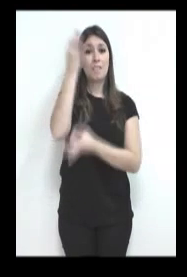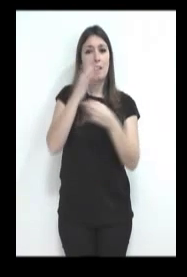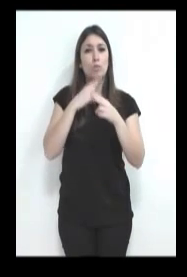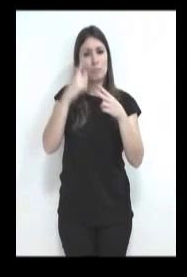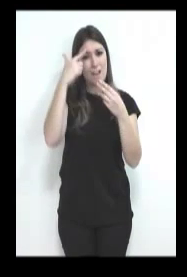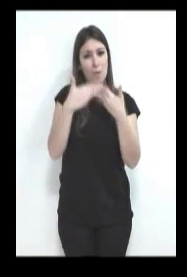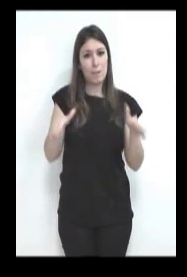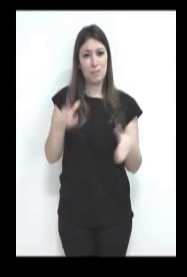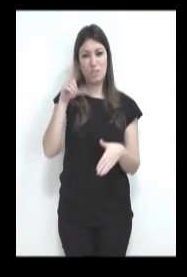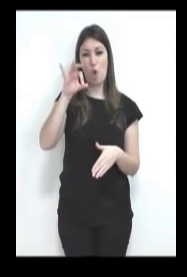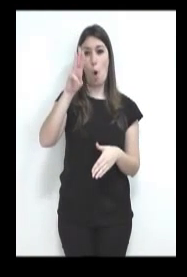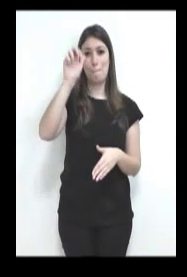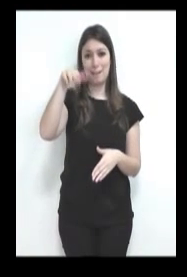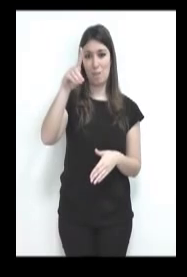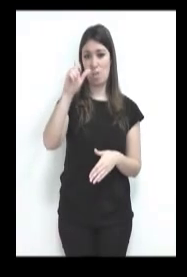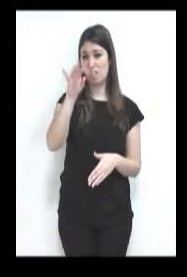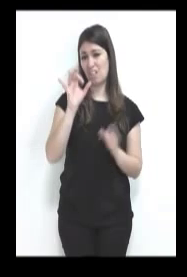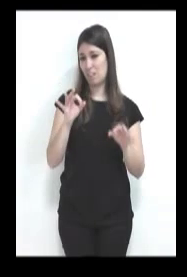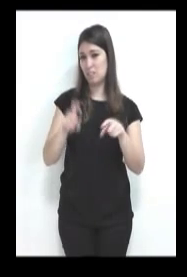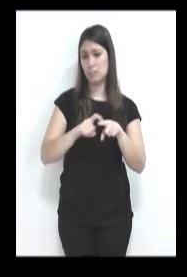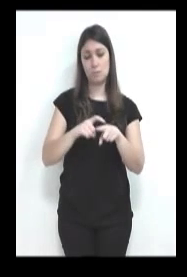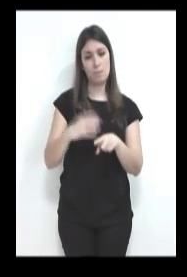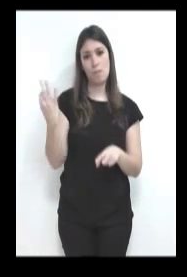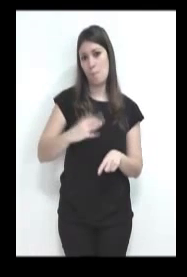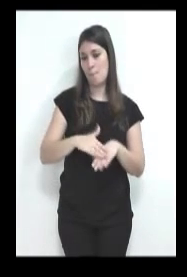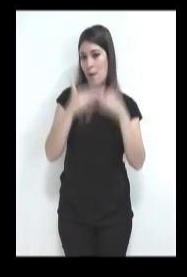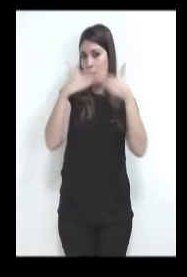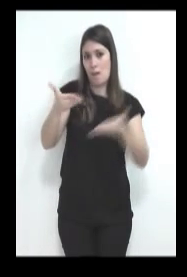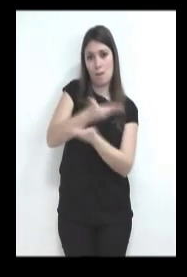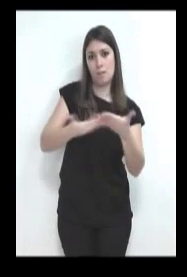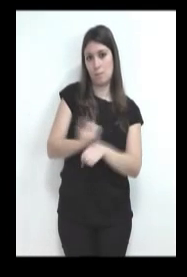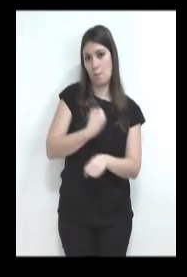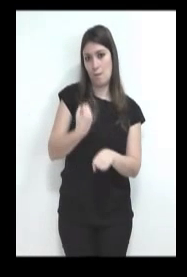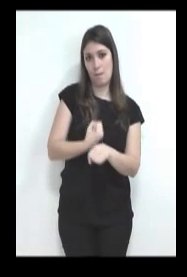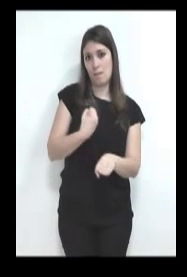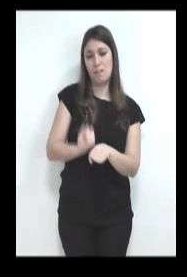abiertos, ¿no?, el Open Data para trabajar, que creemos que es fundamental y que tiene que ver a su